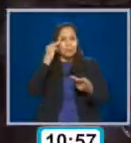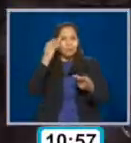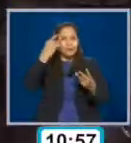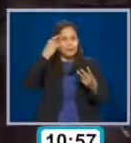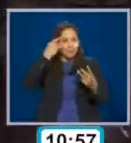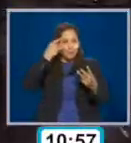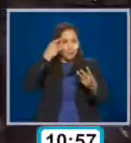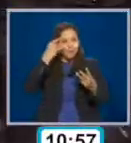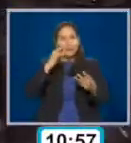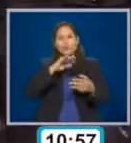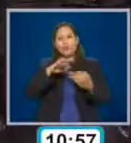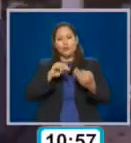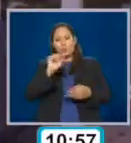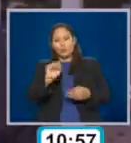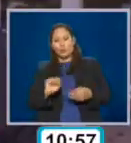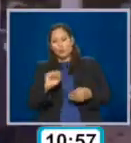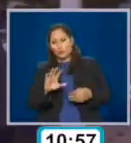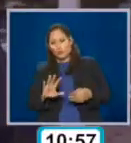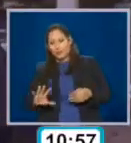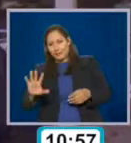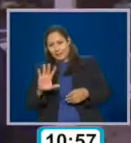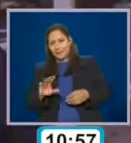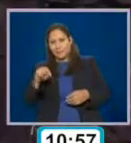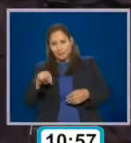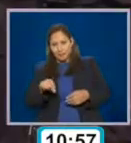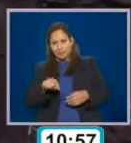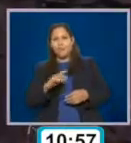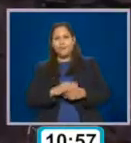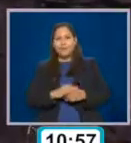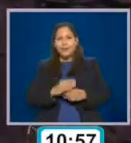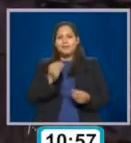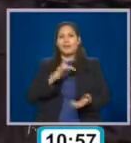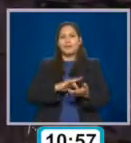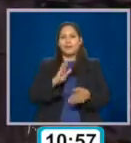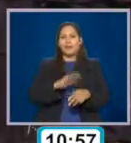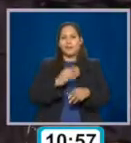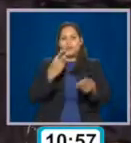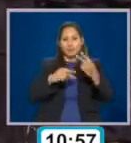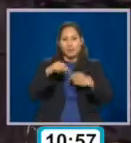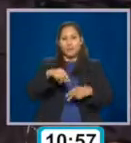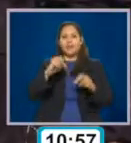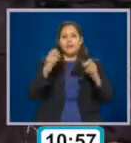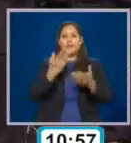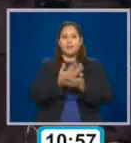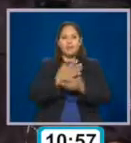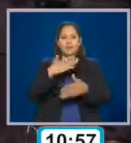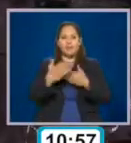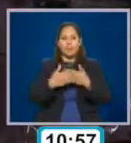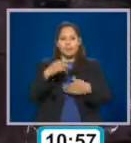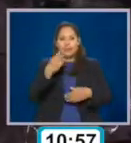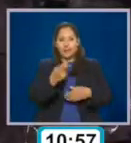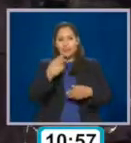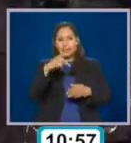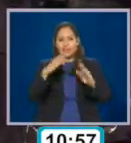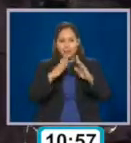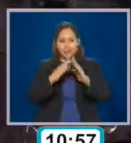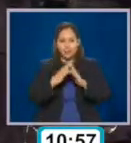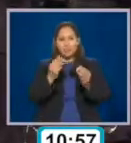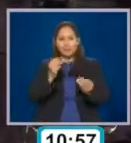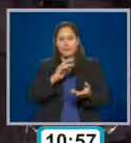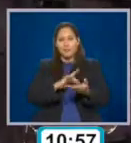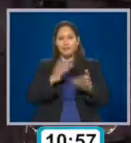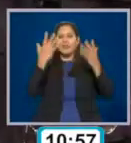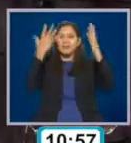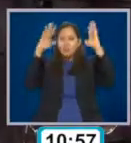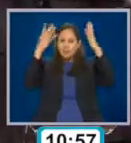Campeche, todo el sureste vamos a estar esta semana. Muchas gracias por estar con nosotros y de verdad los esperamos próximamente. Esta es su casa. Muchas gracias. El muchas aplauso,